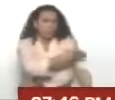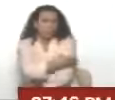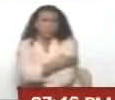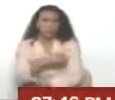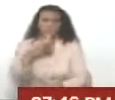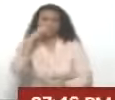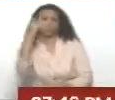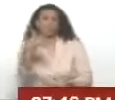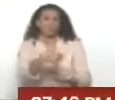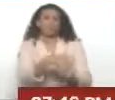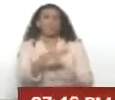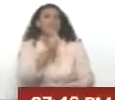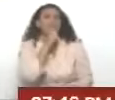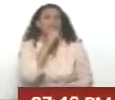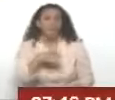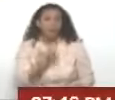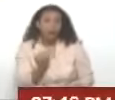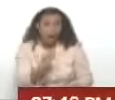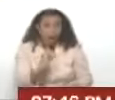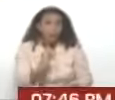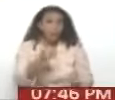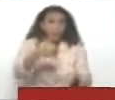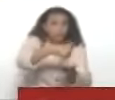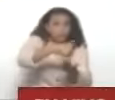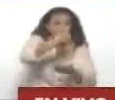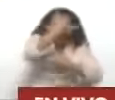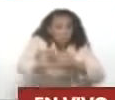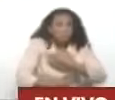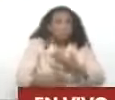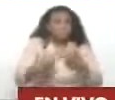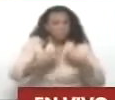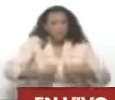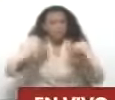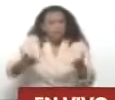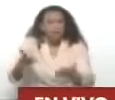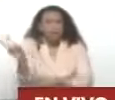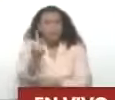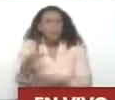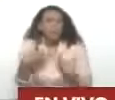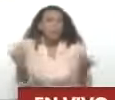país? ¿Quién de los patarucos tiene un proyecto para el país?